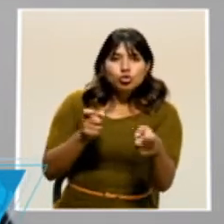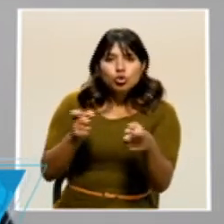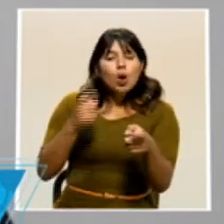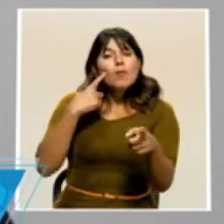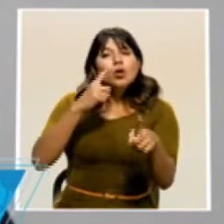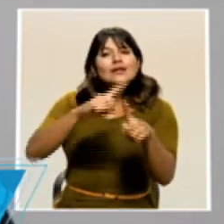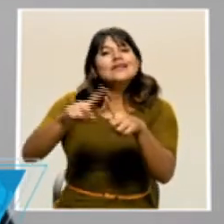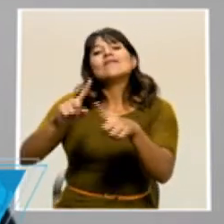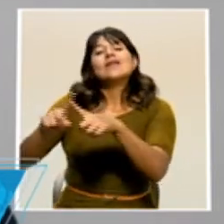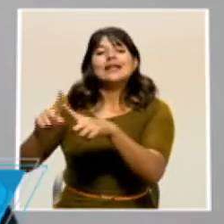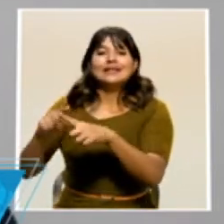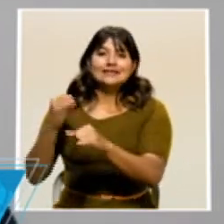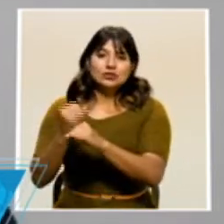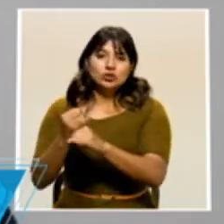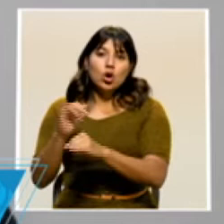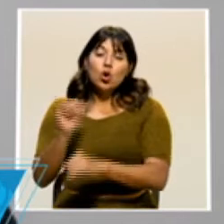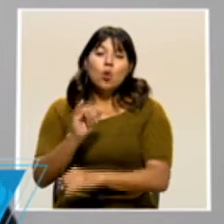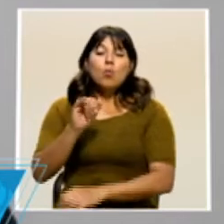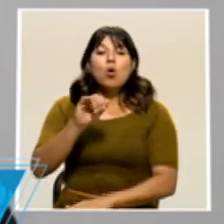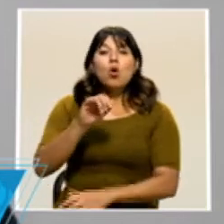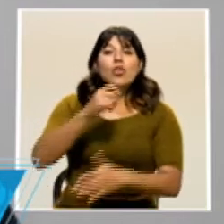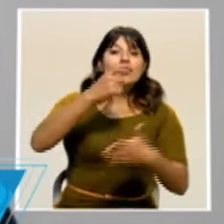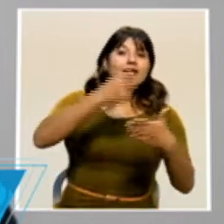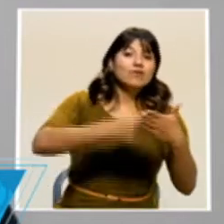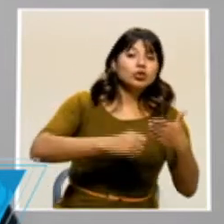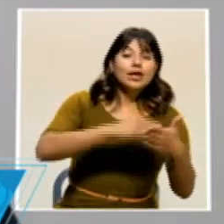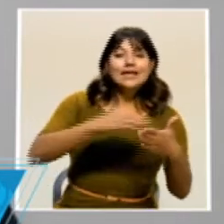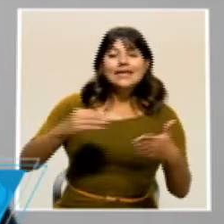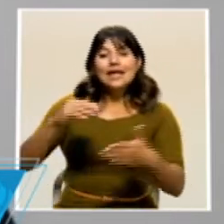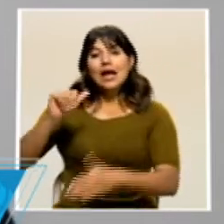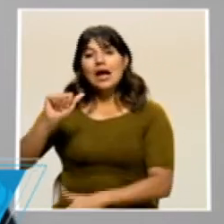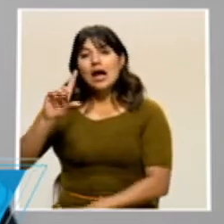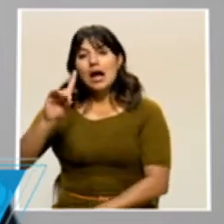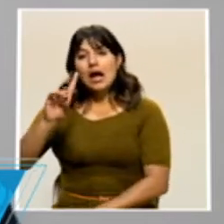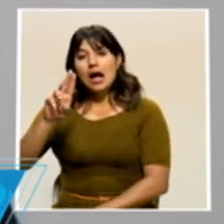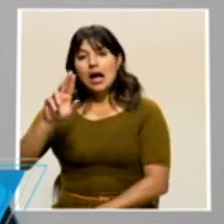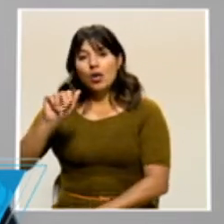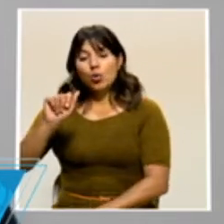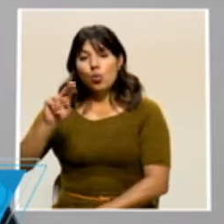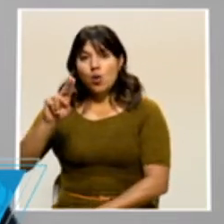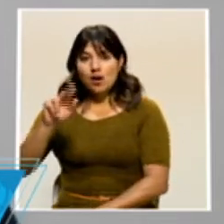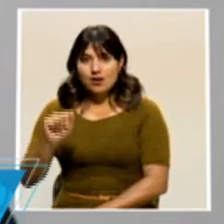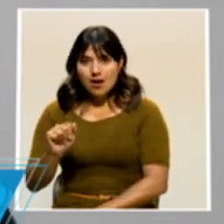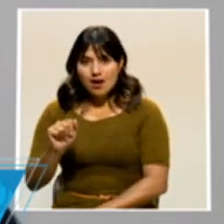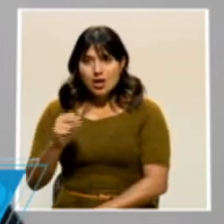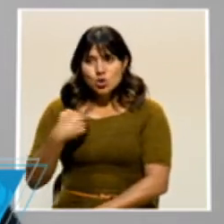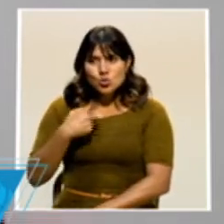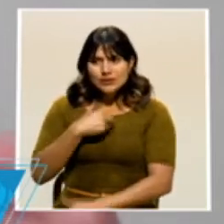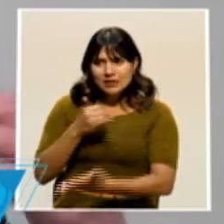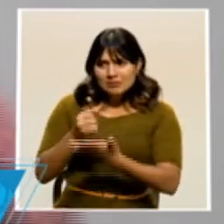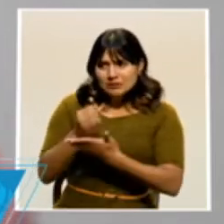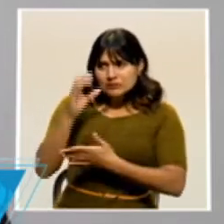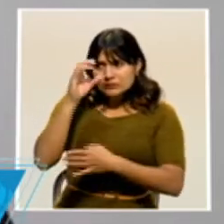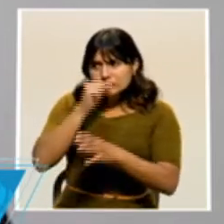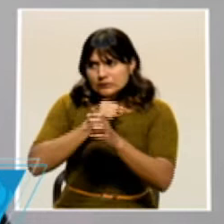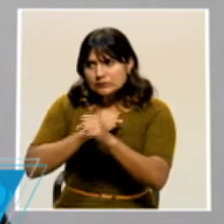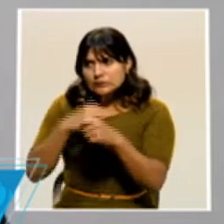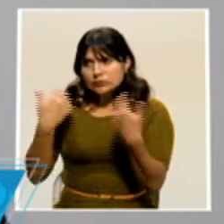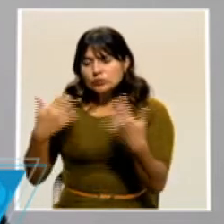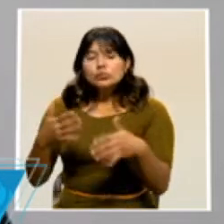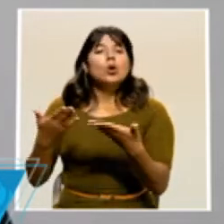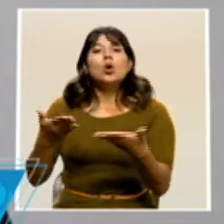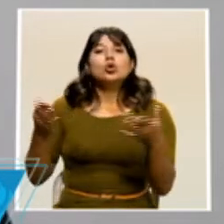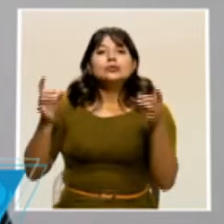porque en ese informe detectamos muchas cosas, barbaridades, y si tan solo